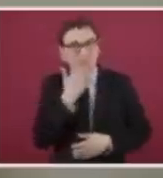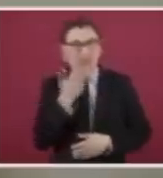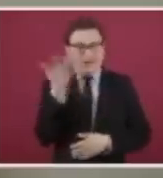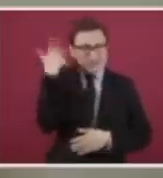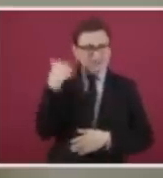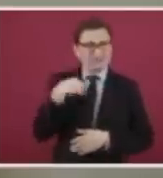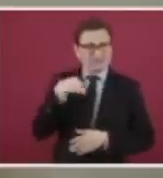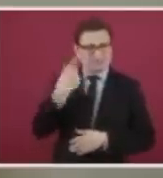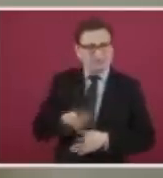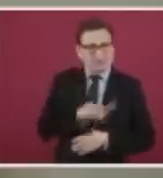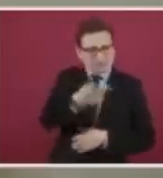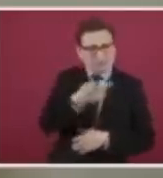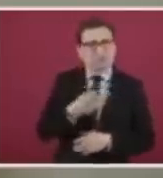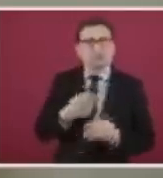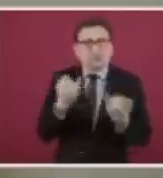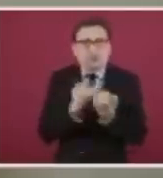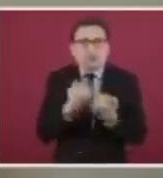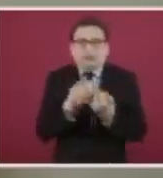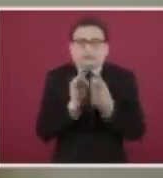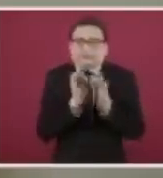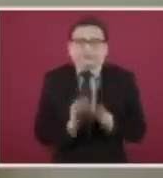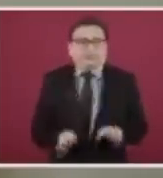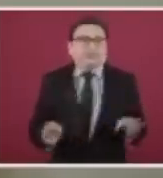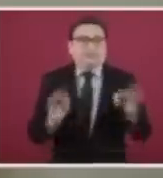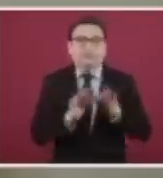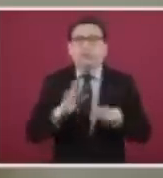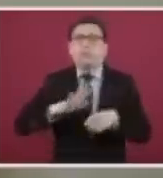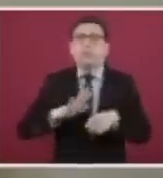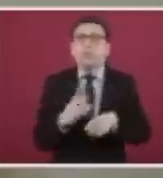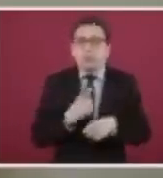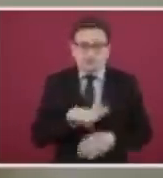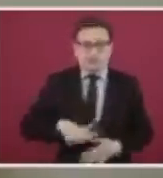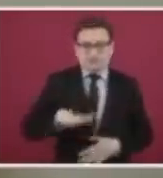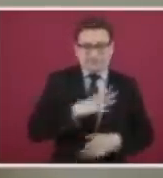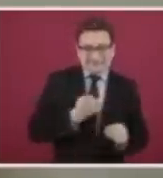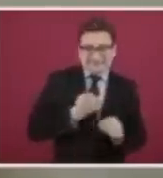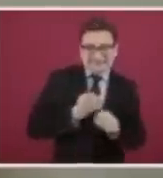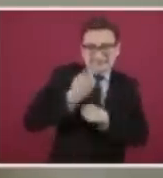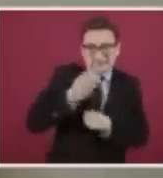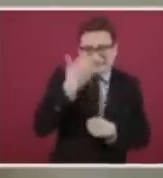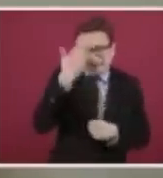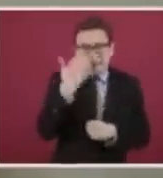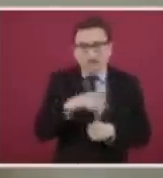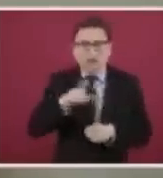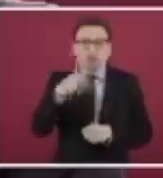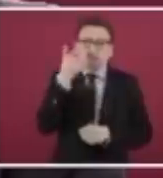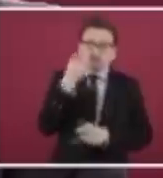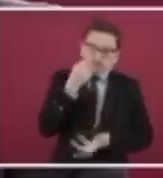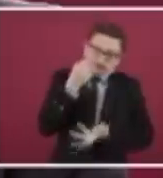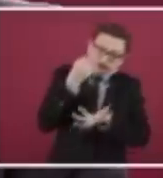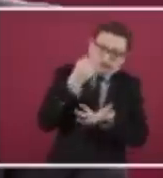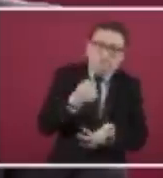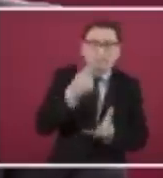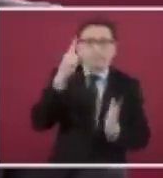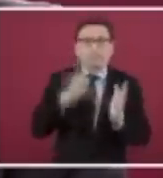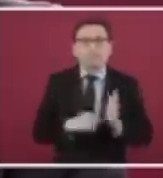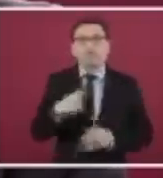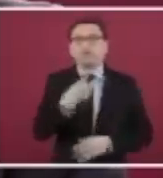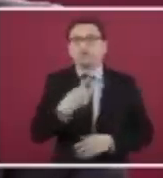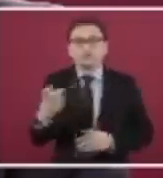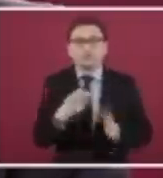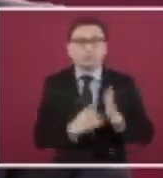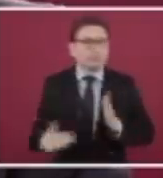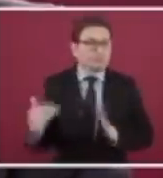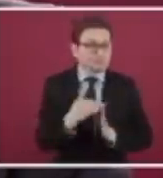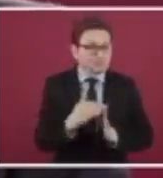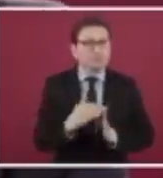le planteaba yo de la importancia que tiene este tema para el Estado por el monto de recursos que se reciben, más de 1.200 millones está